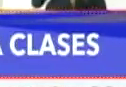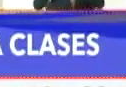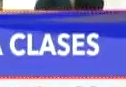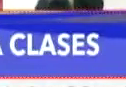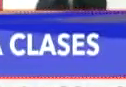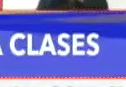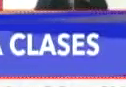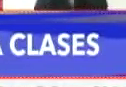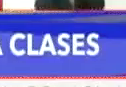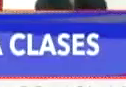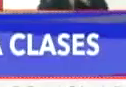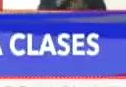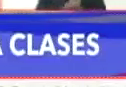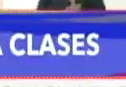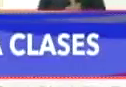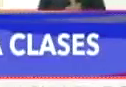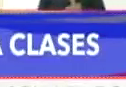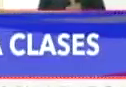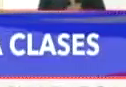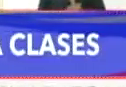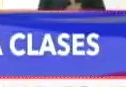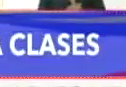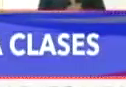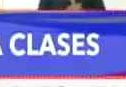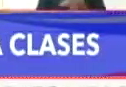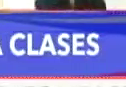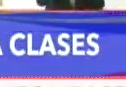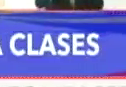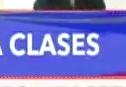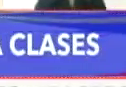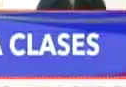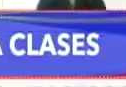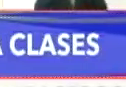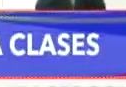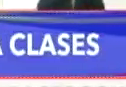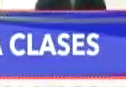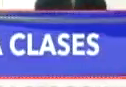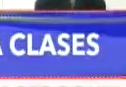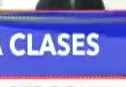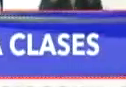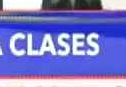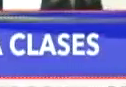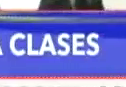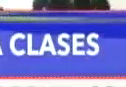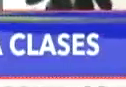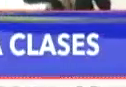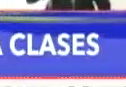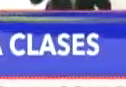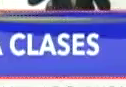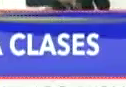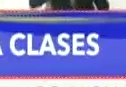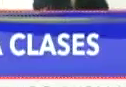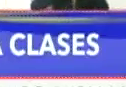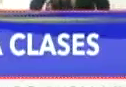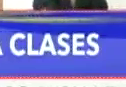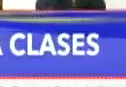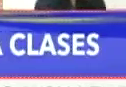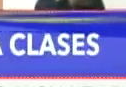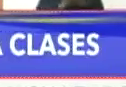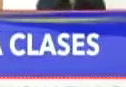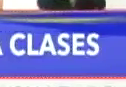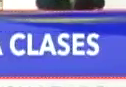materiales desde impermeabilización hasta la pintura de manera se está